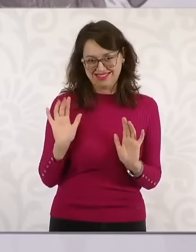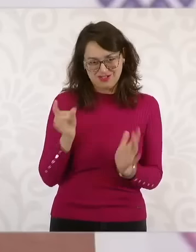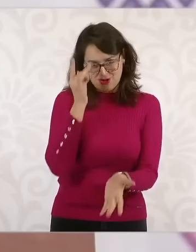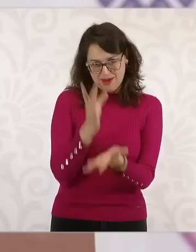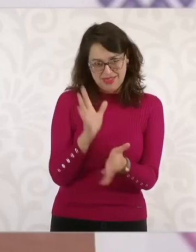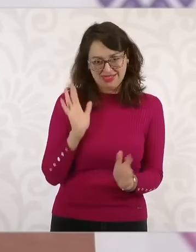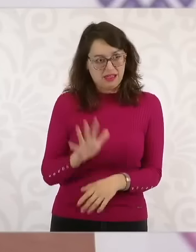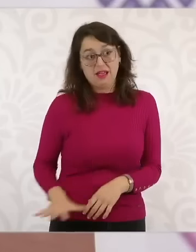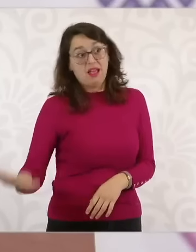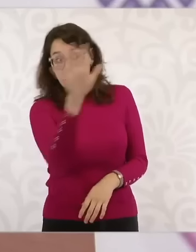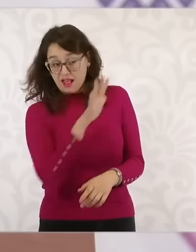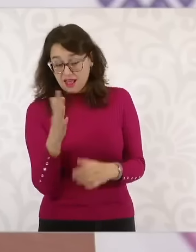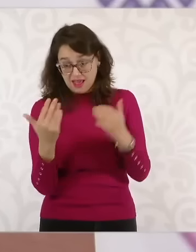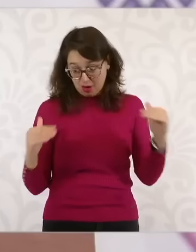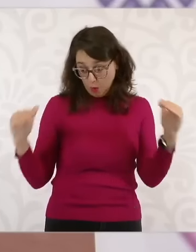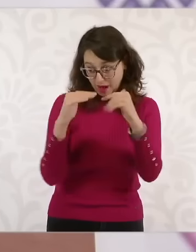la diferencia.